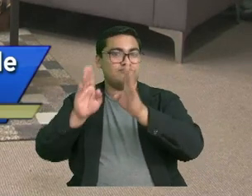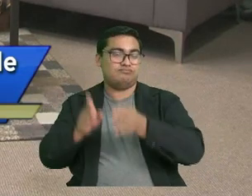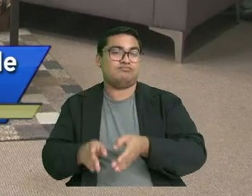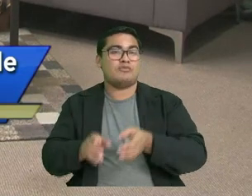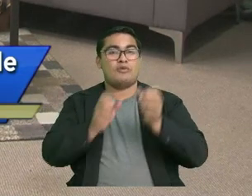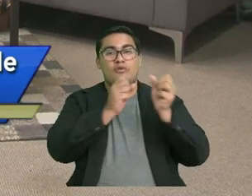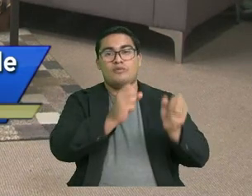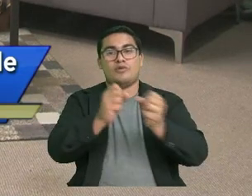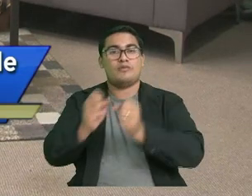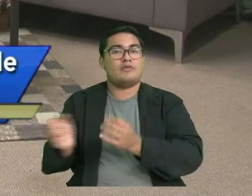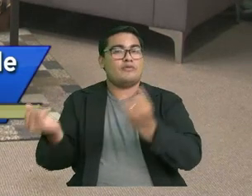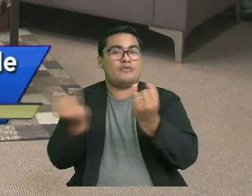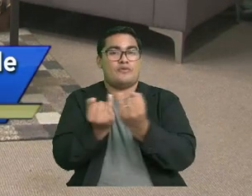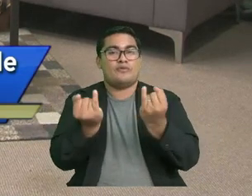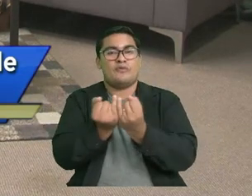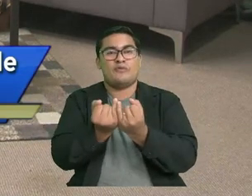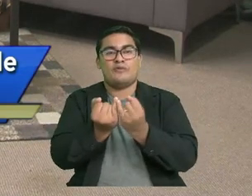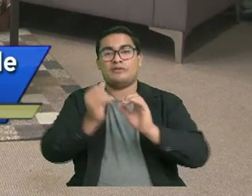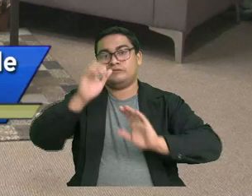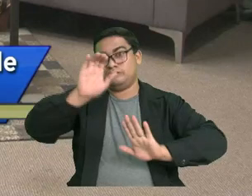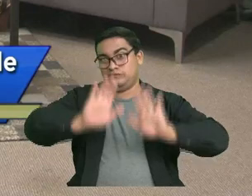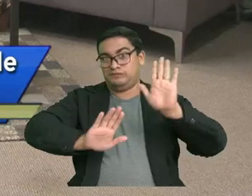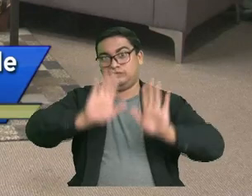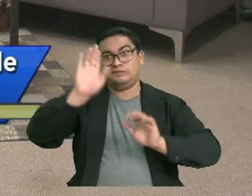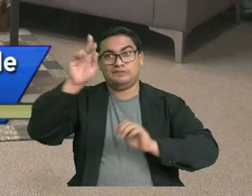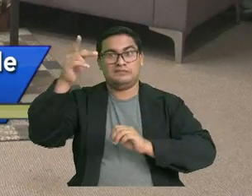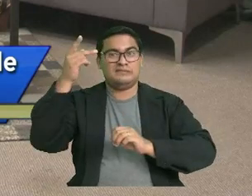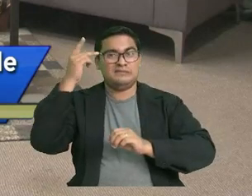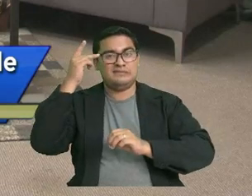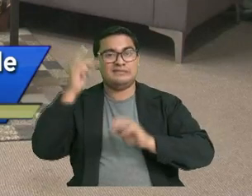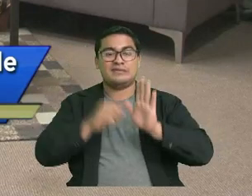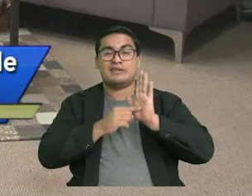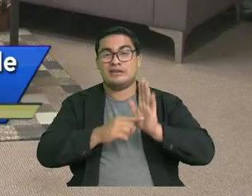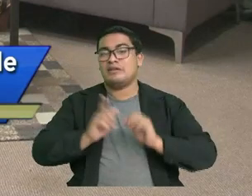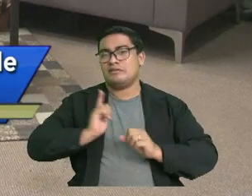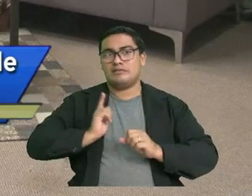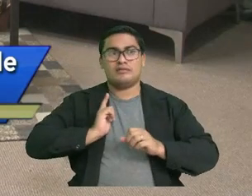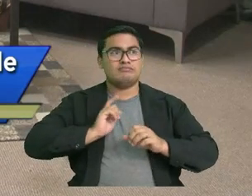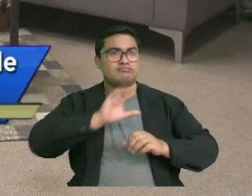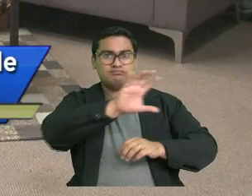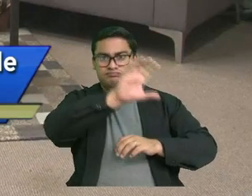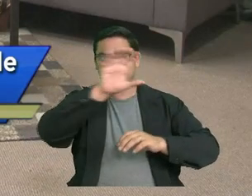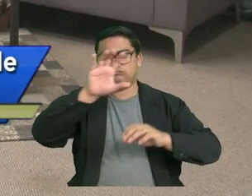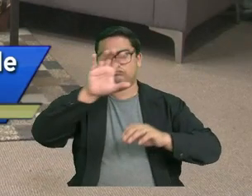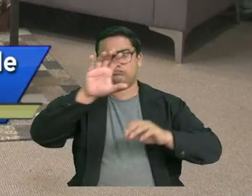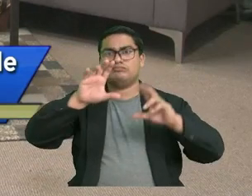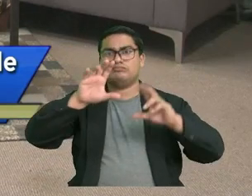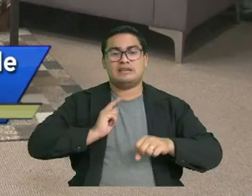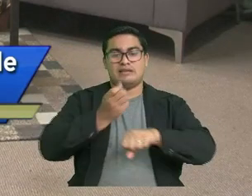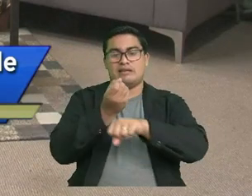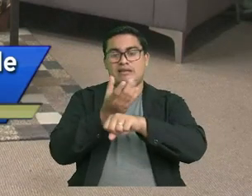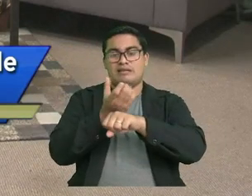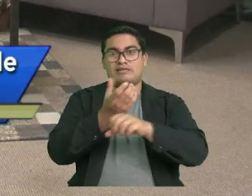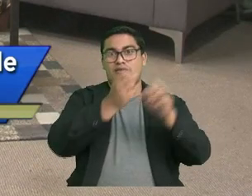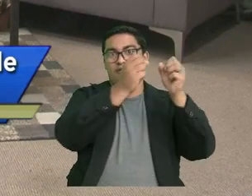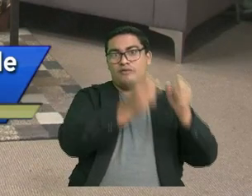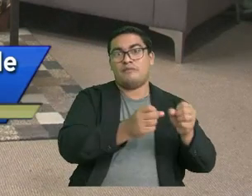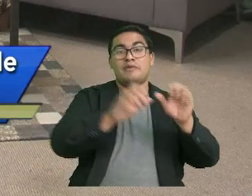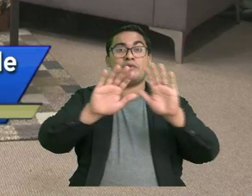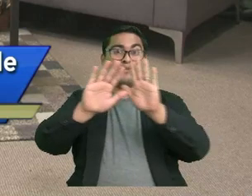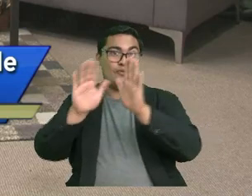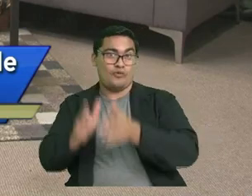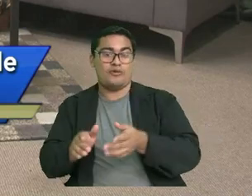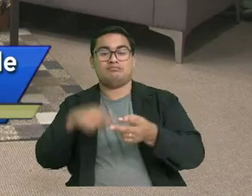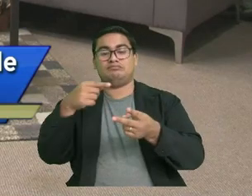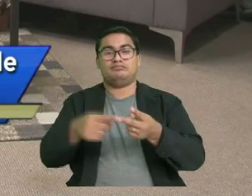de condiciones hombres y mujeres. Por eso es que vemos nosotros que tenemos alcaldesas y alcaldes, tenemos también concejales